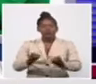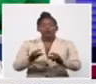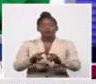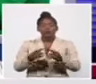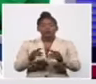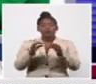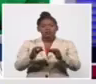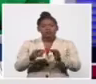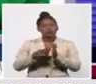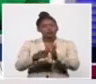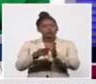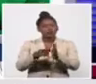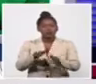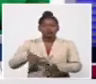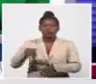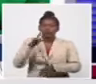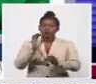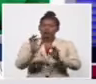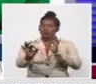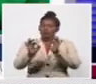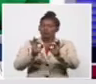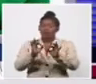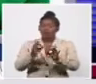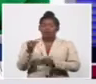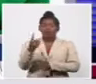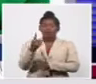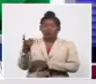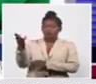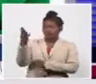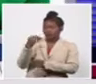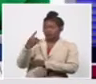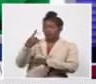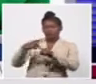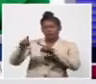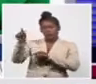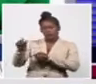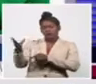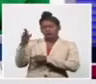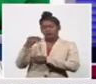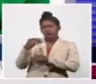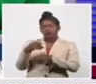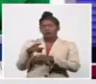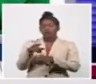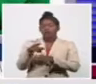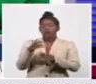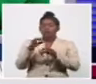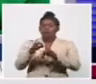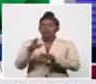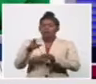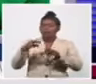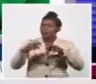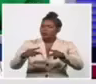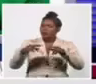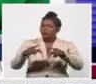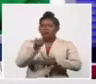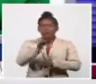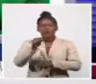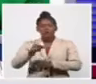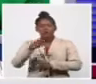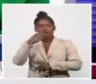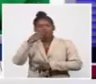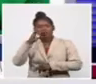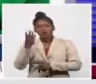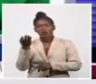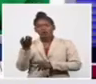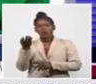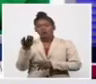dijeron, Durán, no enfatices tanto que las personas de esa edad, las personas con esas enfermedades, se